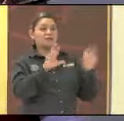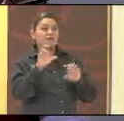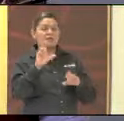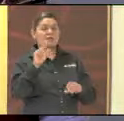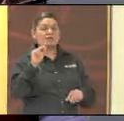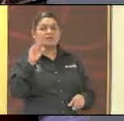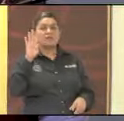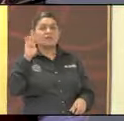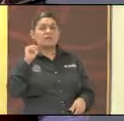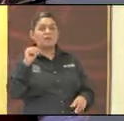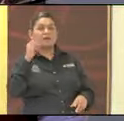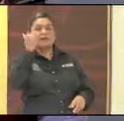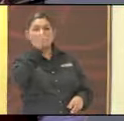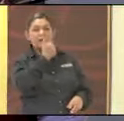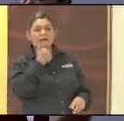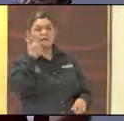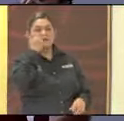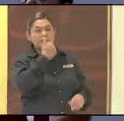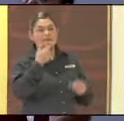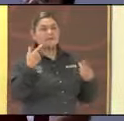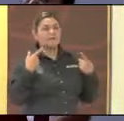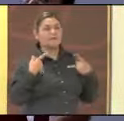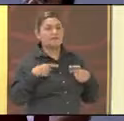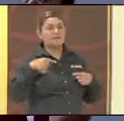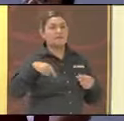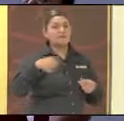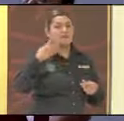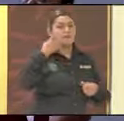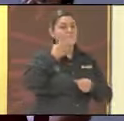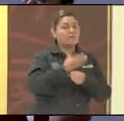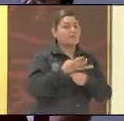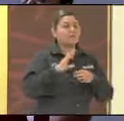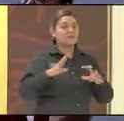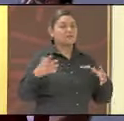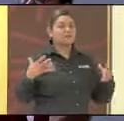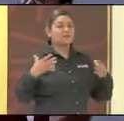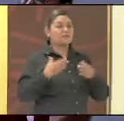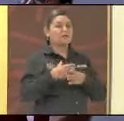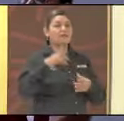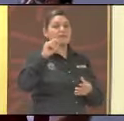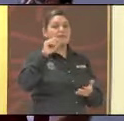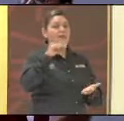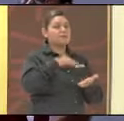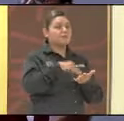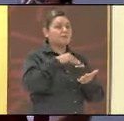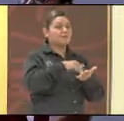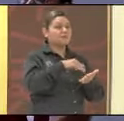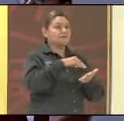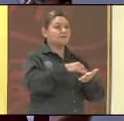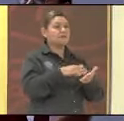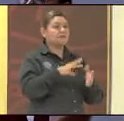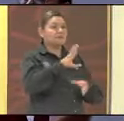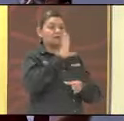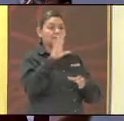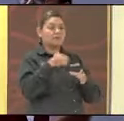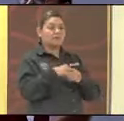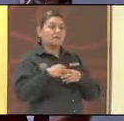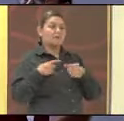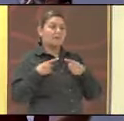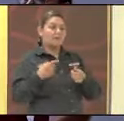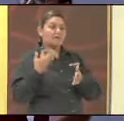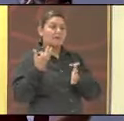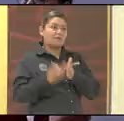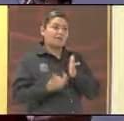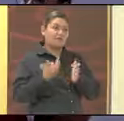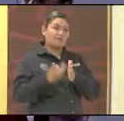10,889 estudiantes y en esta cuarta entrega pues ya acumulamos 20 millones de pesos. Nos falta la entrega,